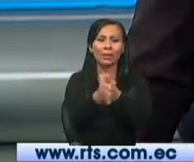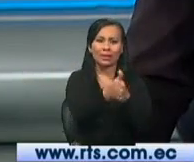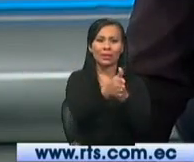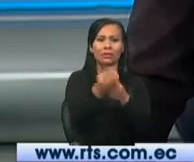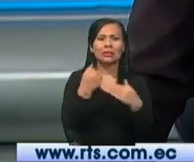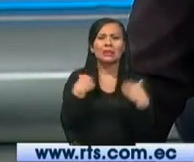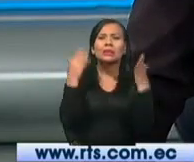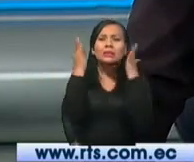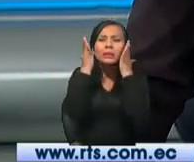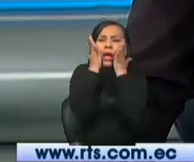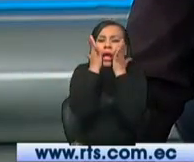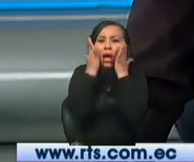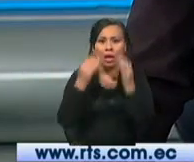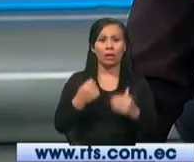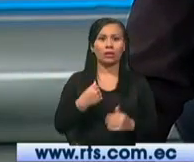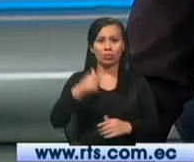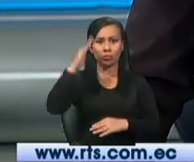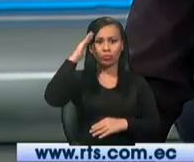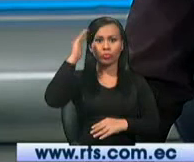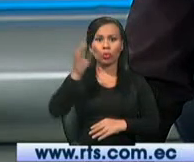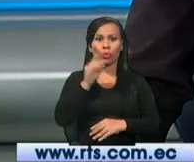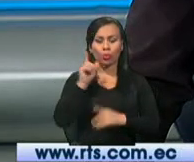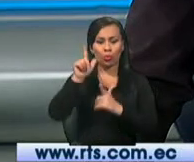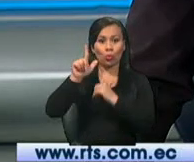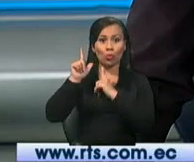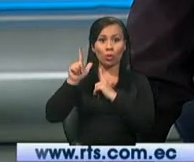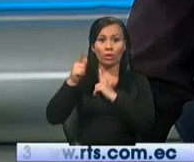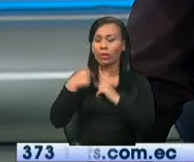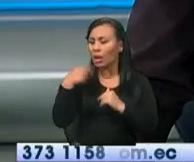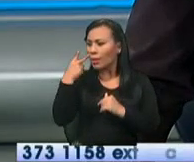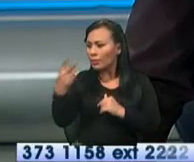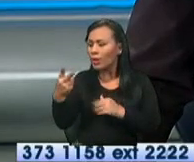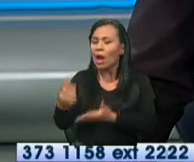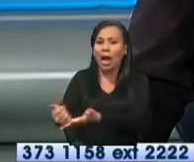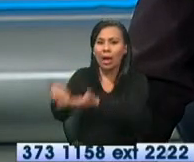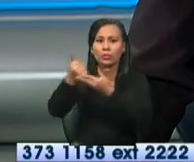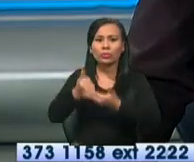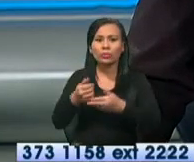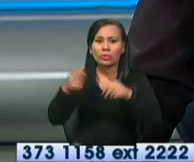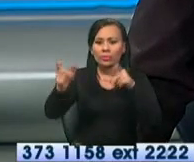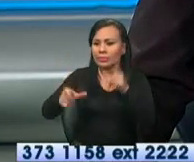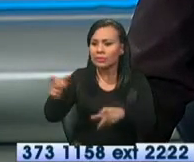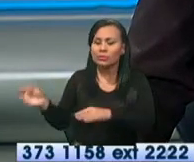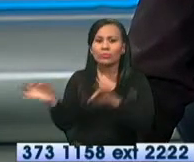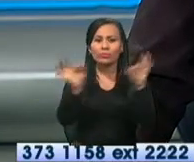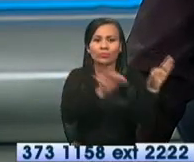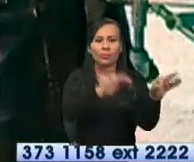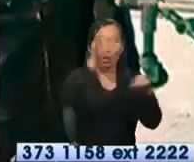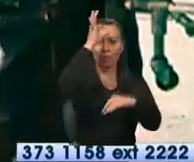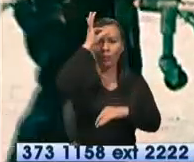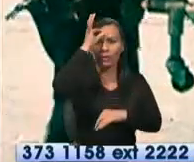de seguridad ayudaron a la afectada, que fue trasladada de urgencia a una casa de salud.